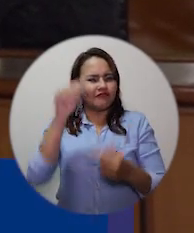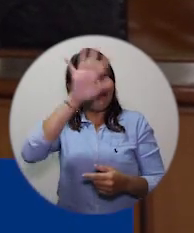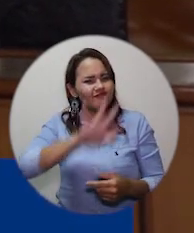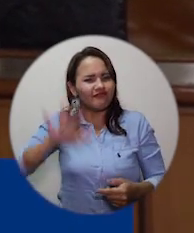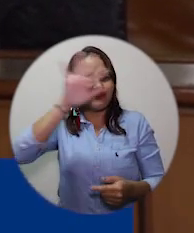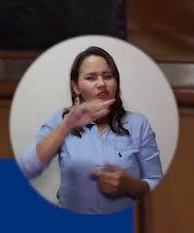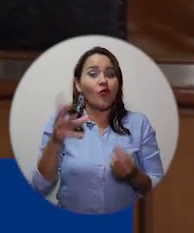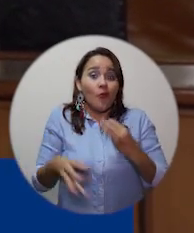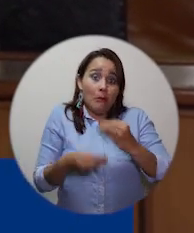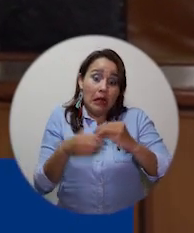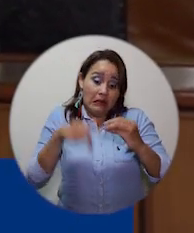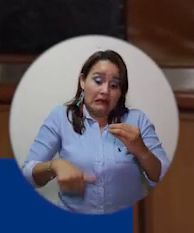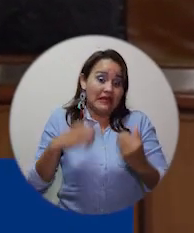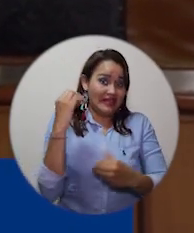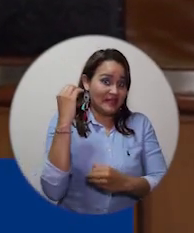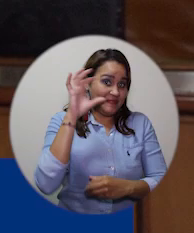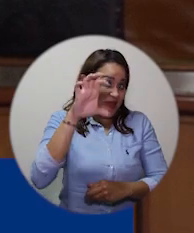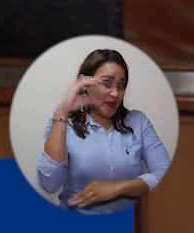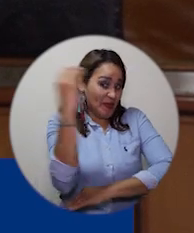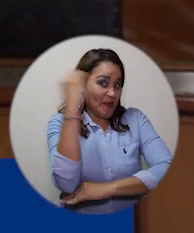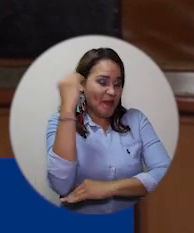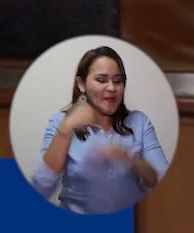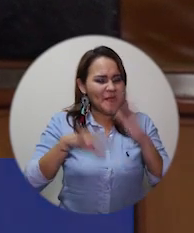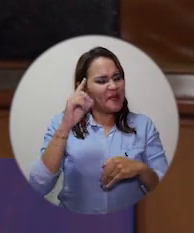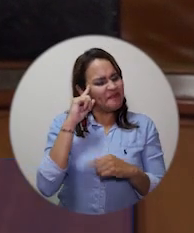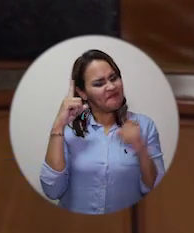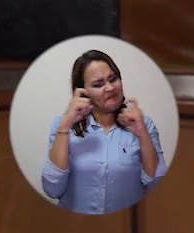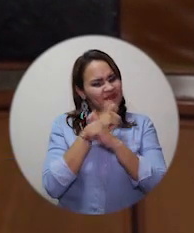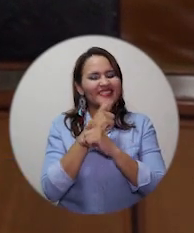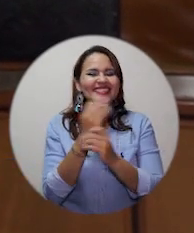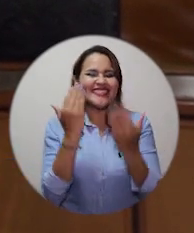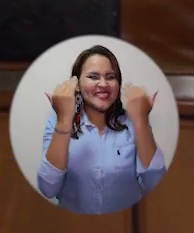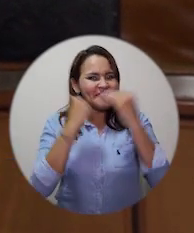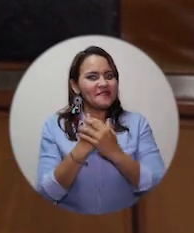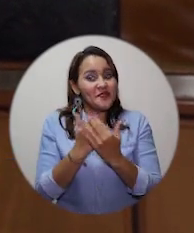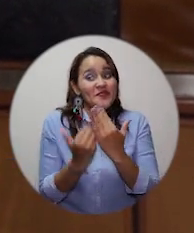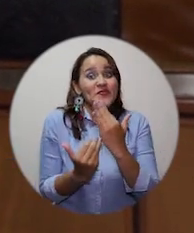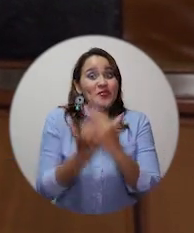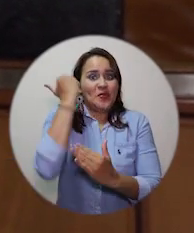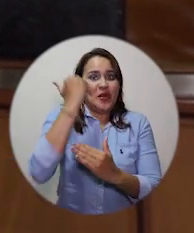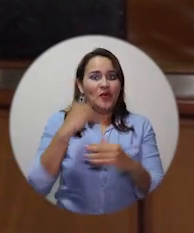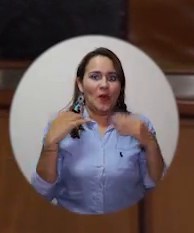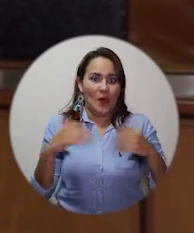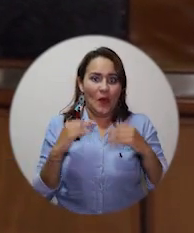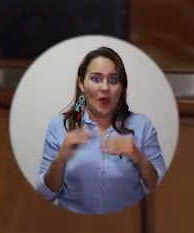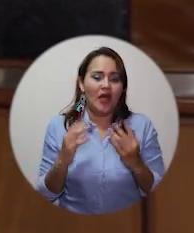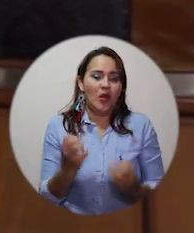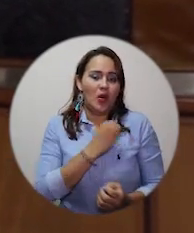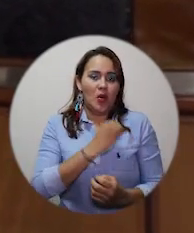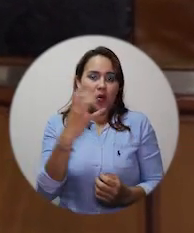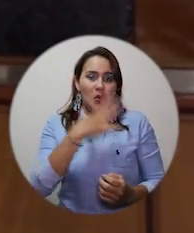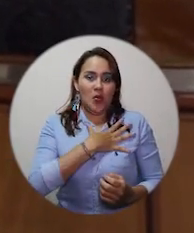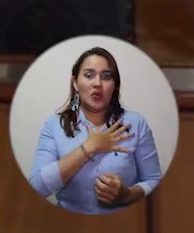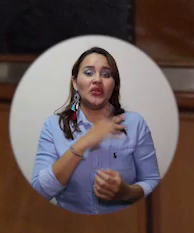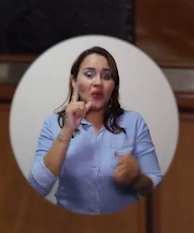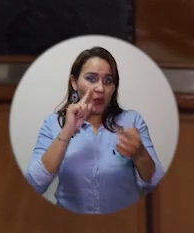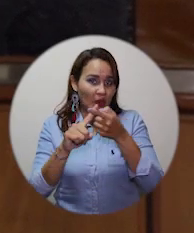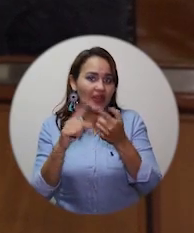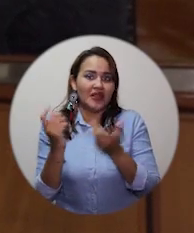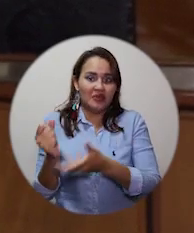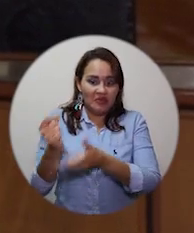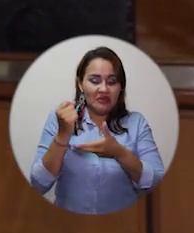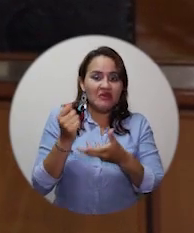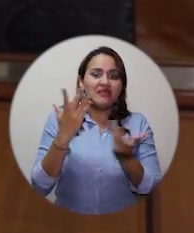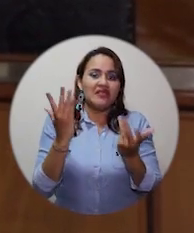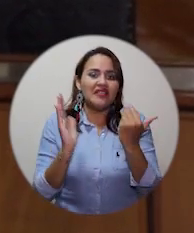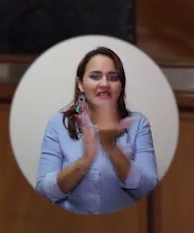región, del país, como estas universidades que estamos aprovechando esta nueva etapa que nos están brindando el Sistema General de Regalías a